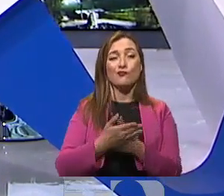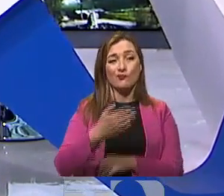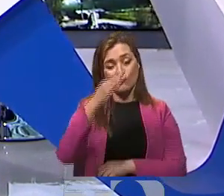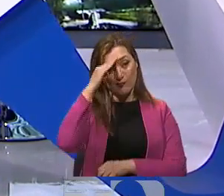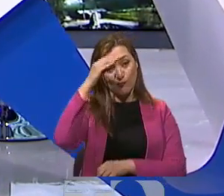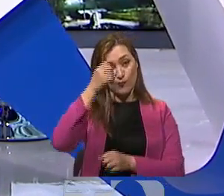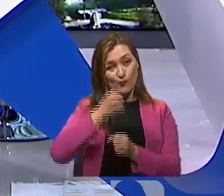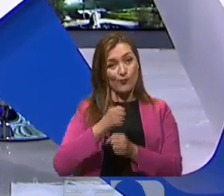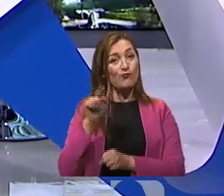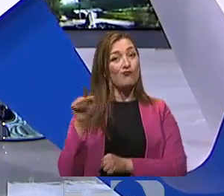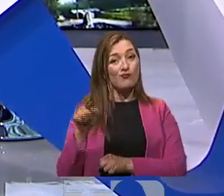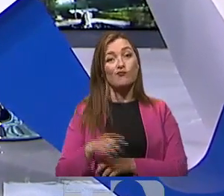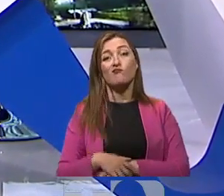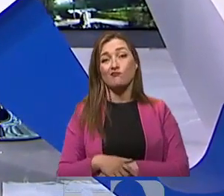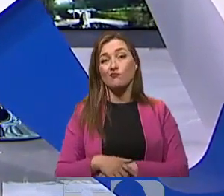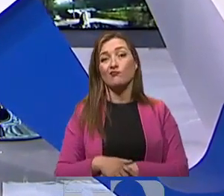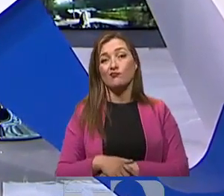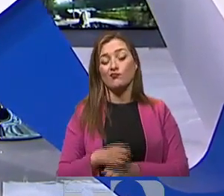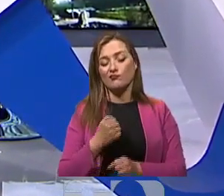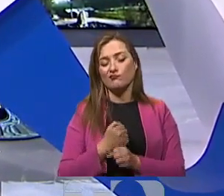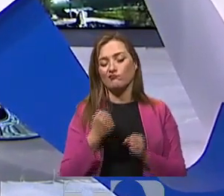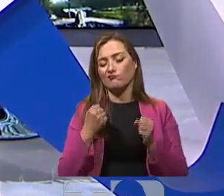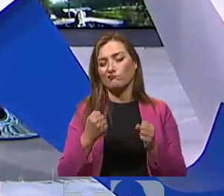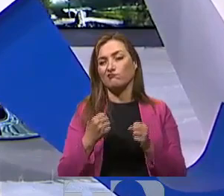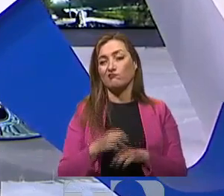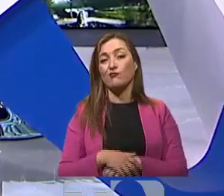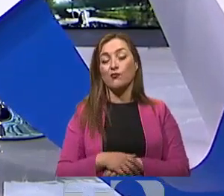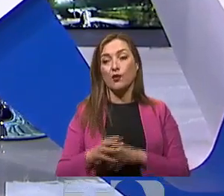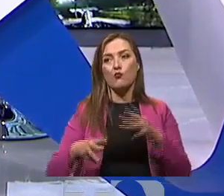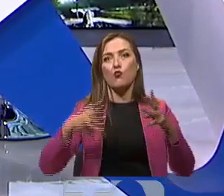precisamente considerado la de guardia de seguridad. Gracias. En